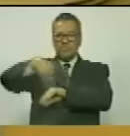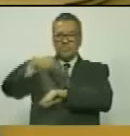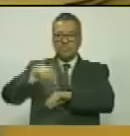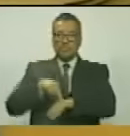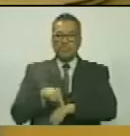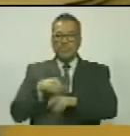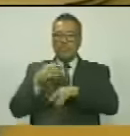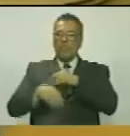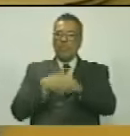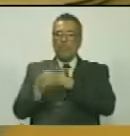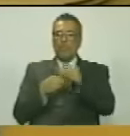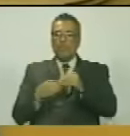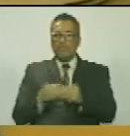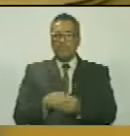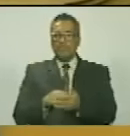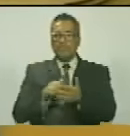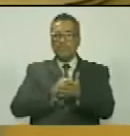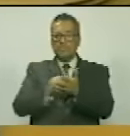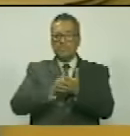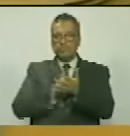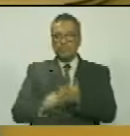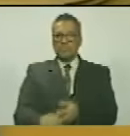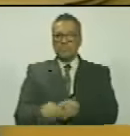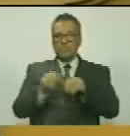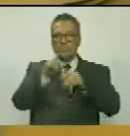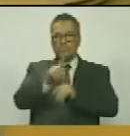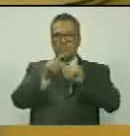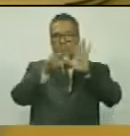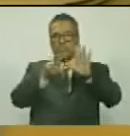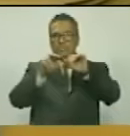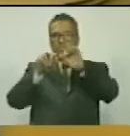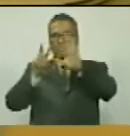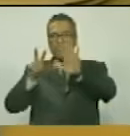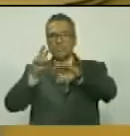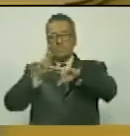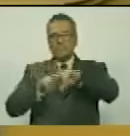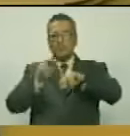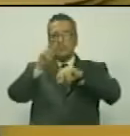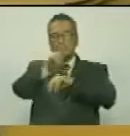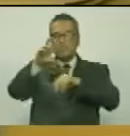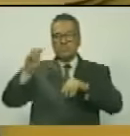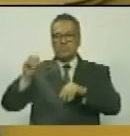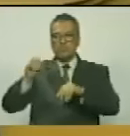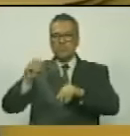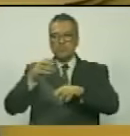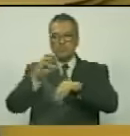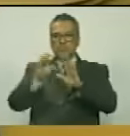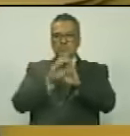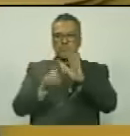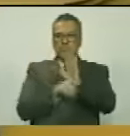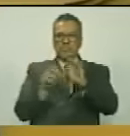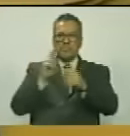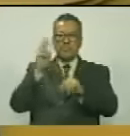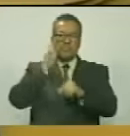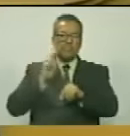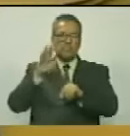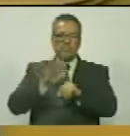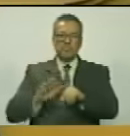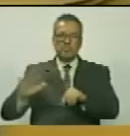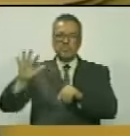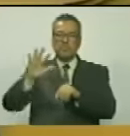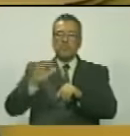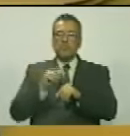de conformidad con lo establecido en el artículo 187, numeral 20, de la Constitución de la República